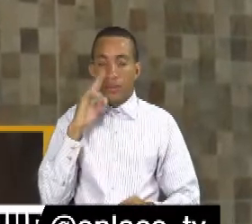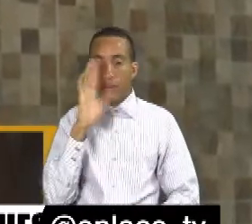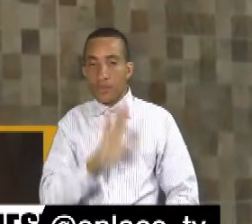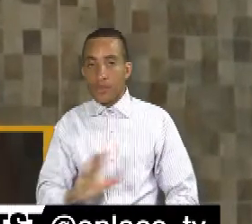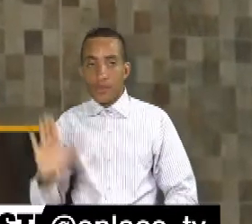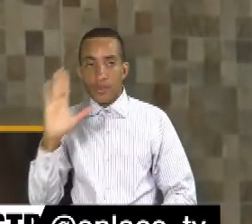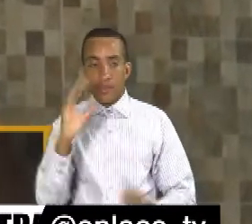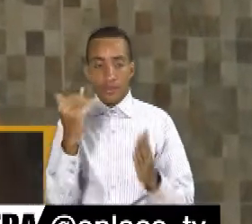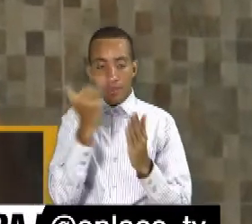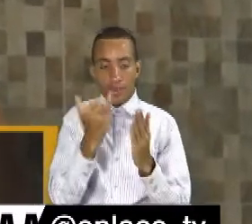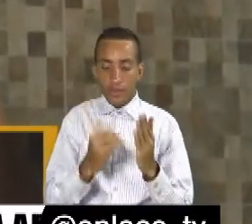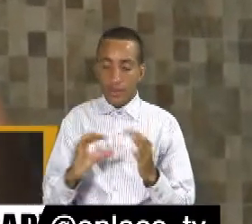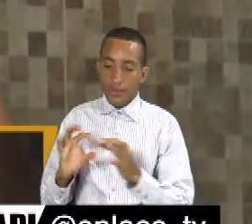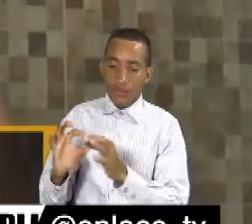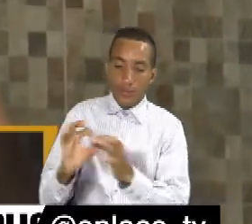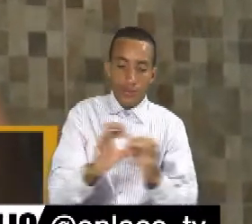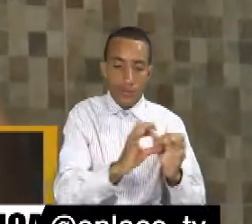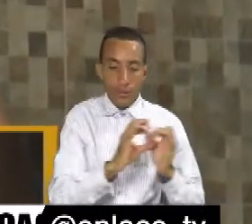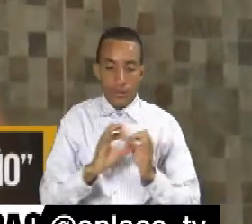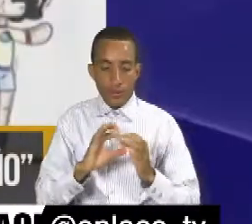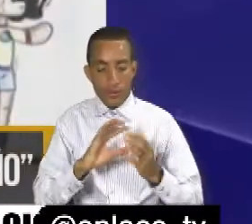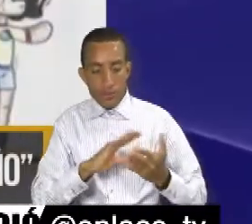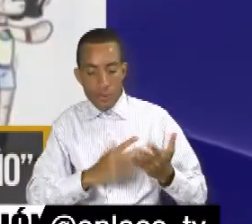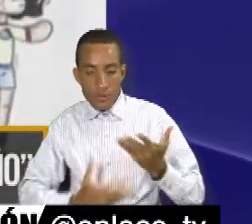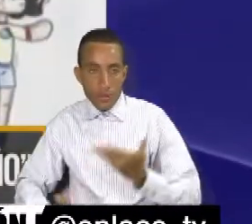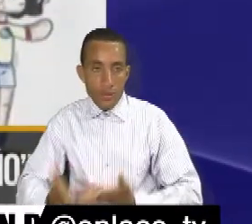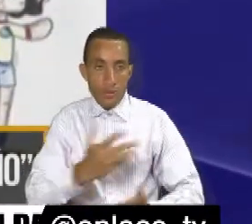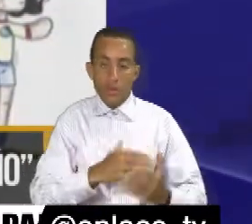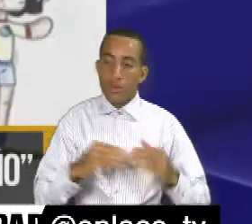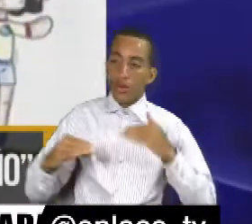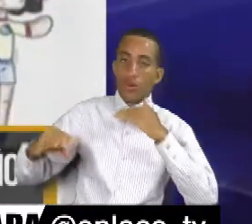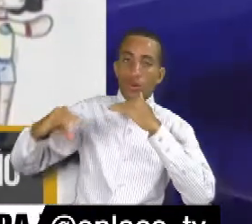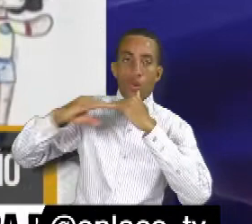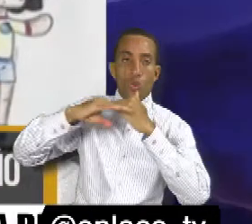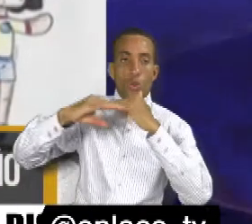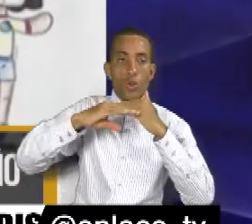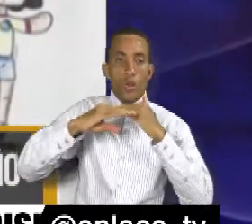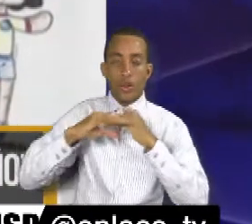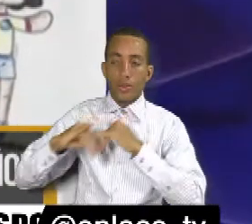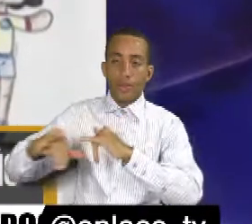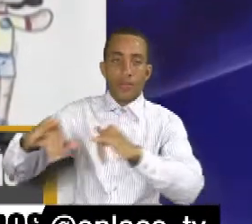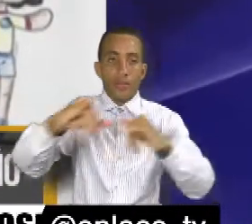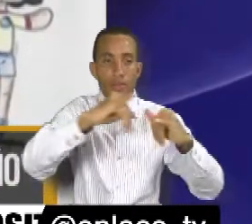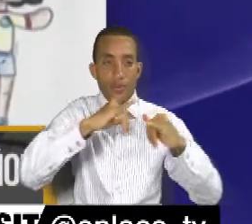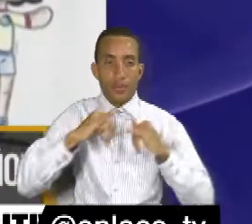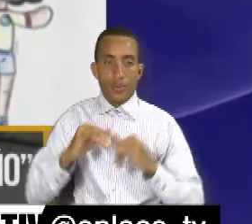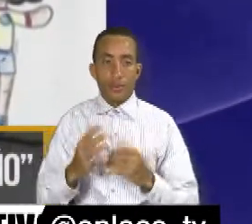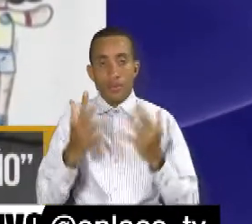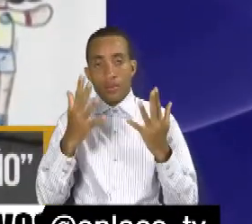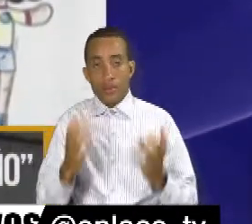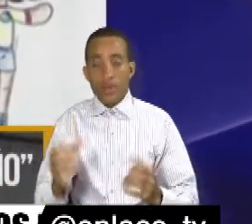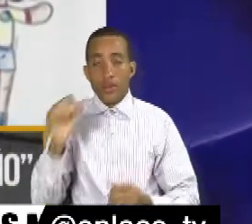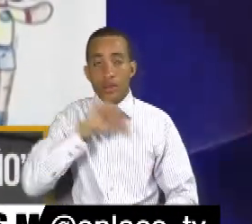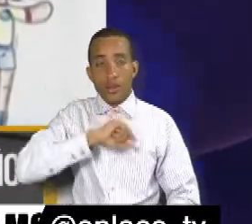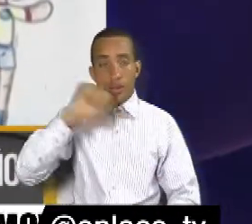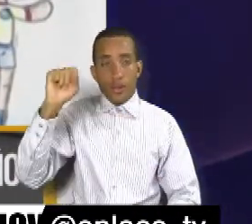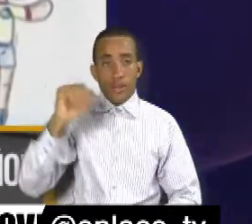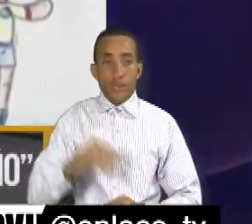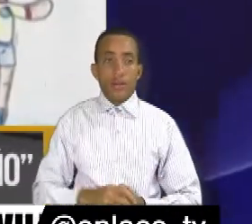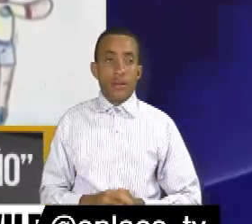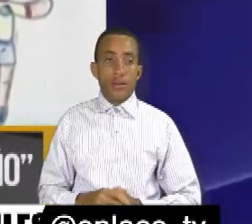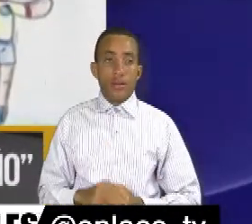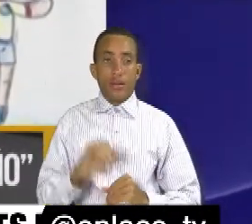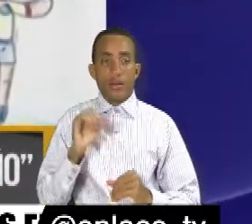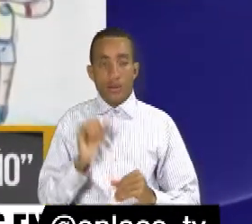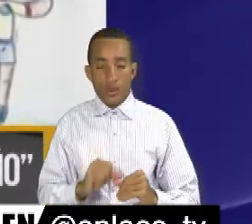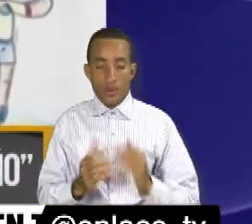armonía, convivencia y la igualdad. Quiero ganar el concurso y poder sacar adelante mi